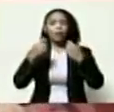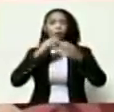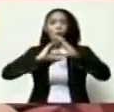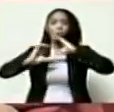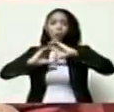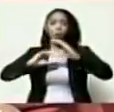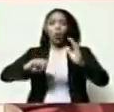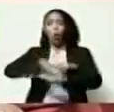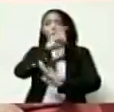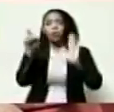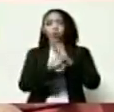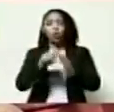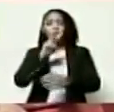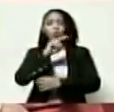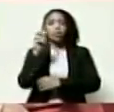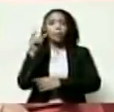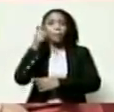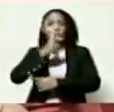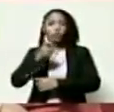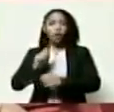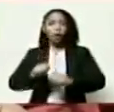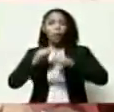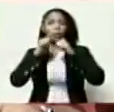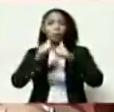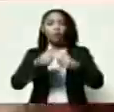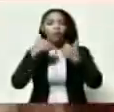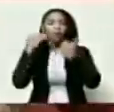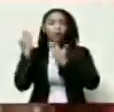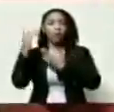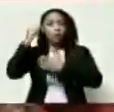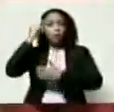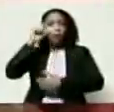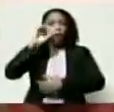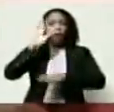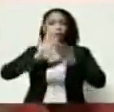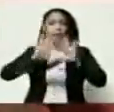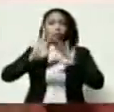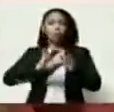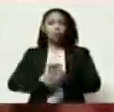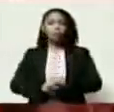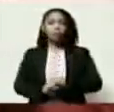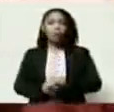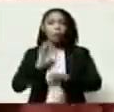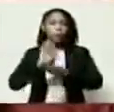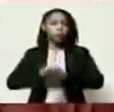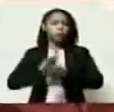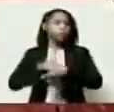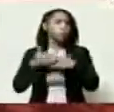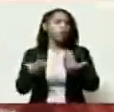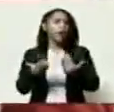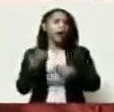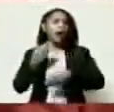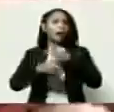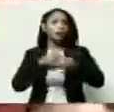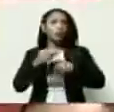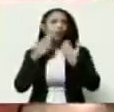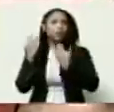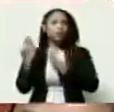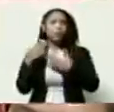Total, 200 personas van a comenzar el día 15. ¿Por qué hacemos esto?